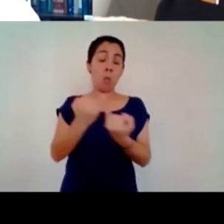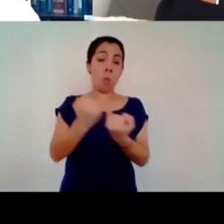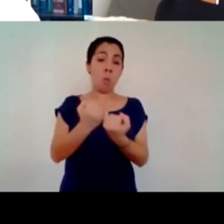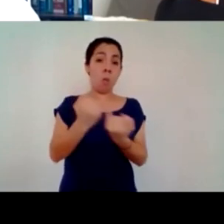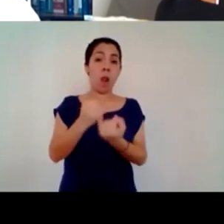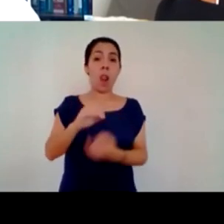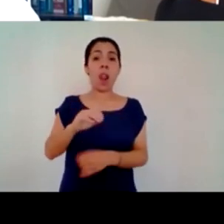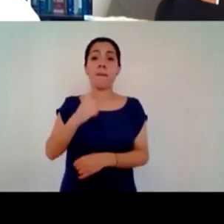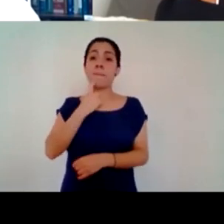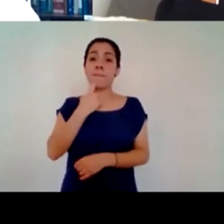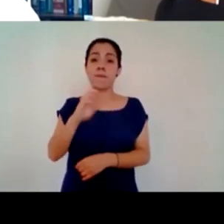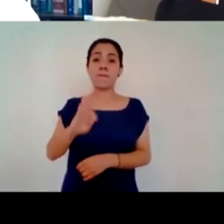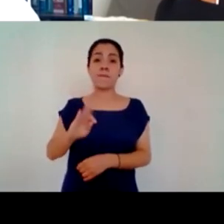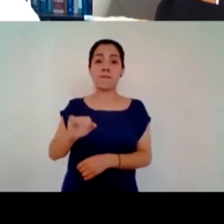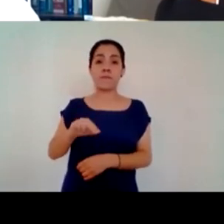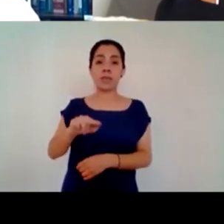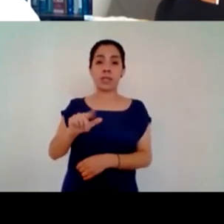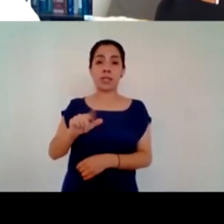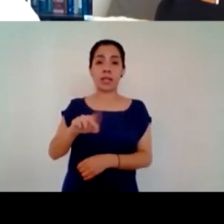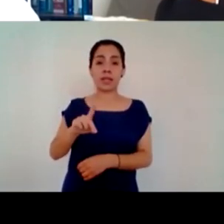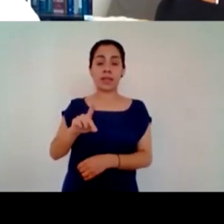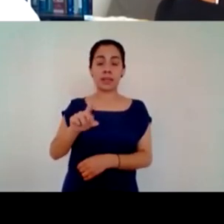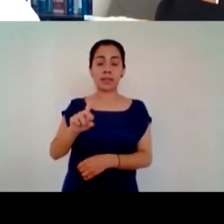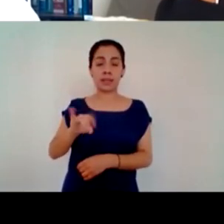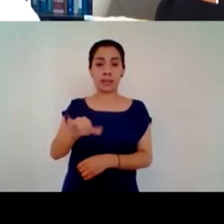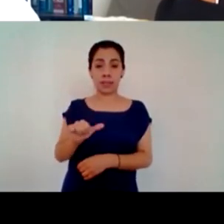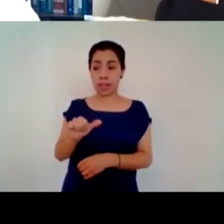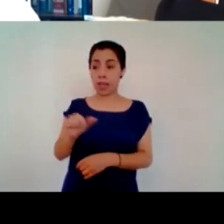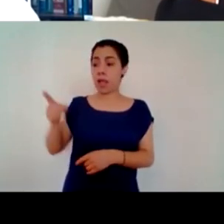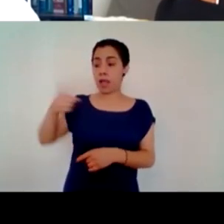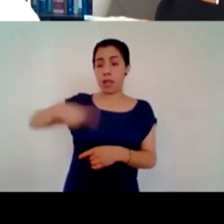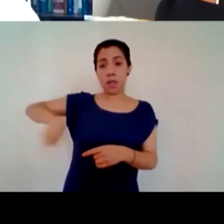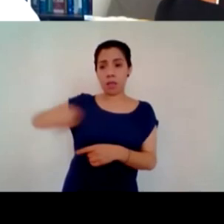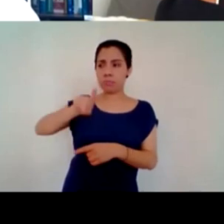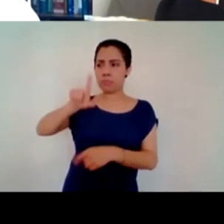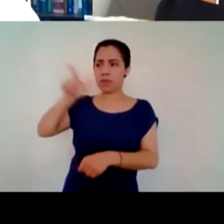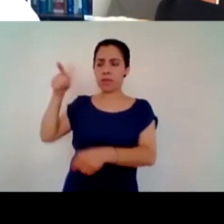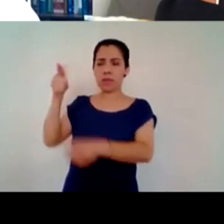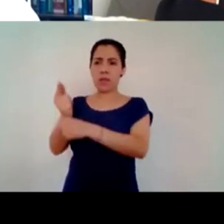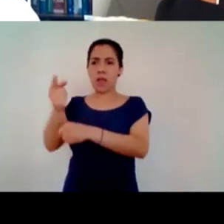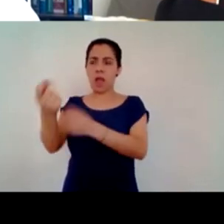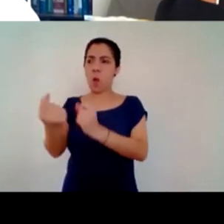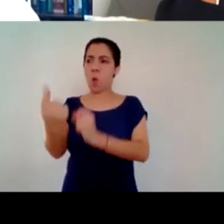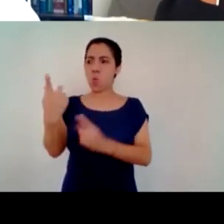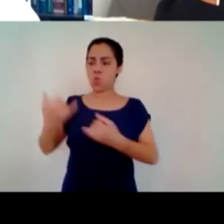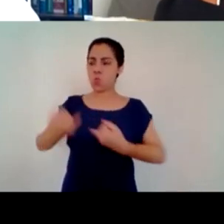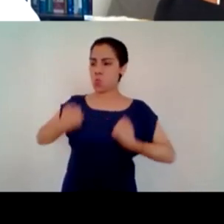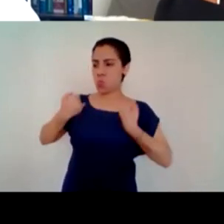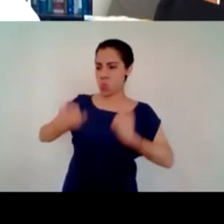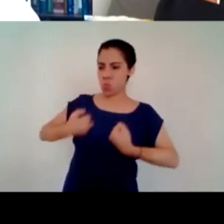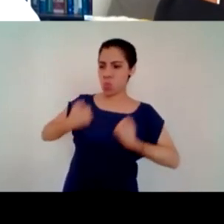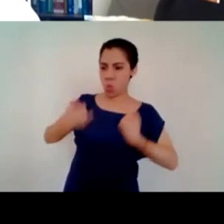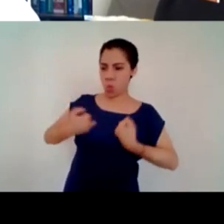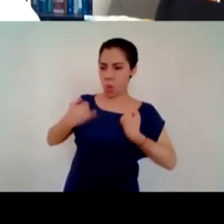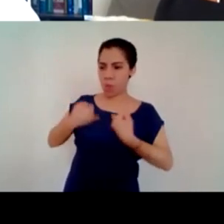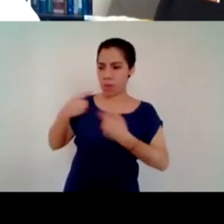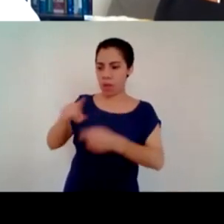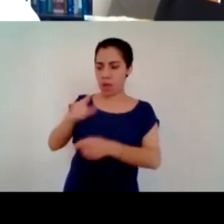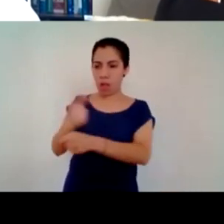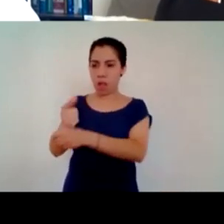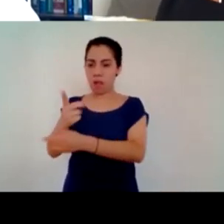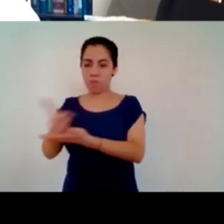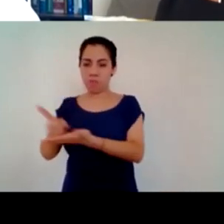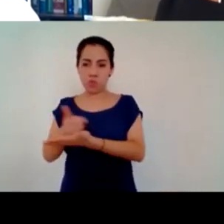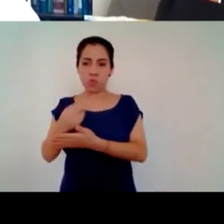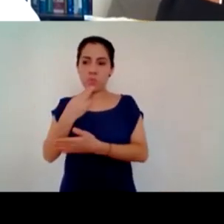drogas en Europa. Y los islandeses, al notar esto, desarrollaron un modelo que cuando lo vimos nosotros en México, nos